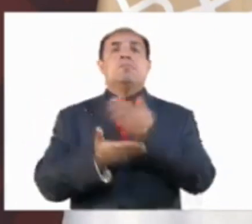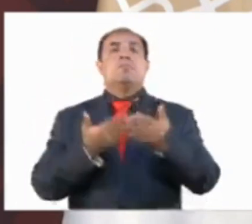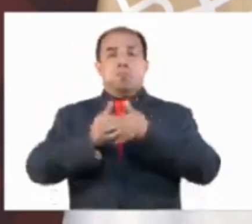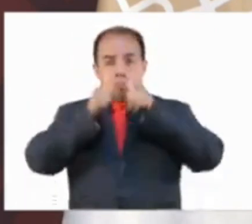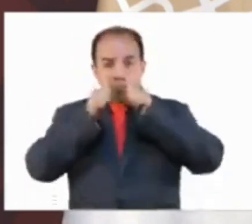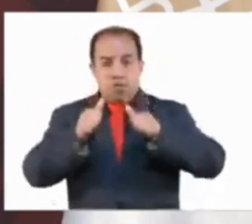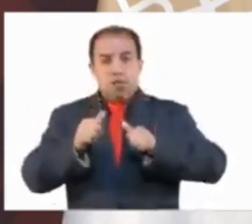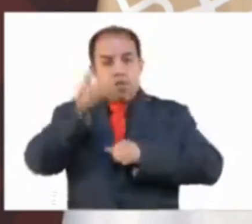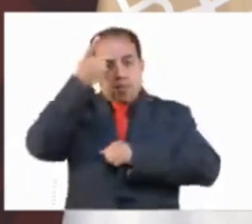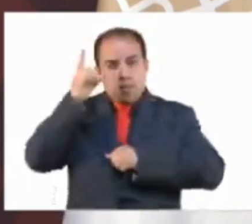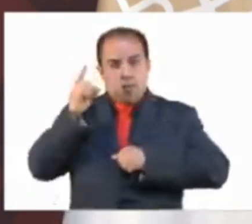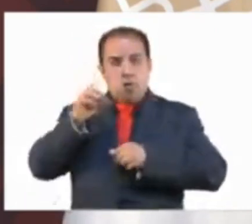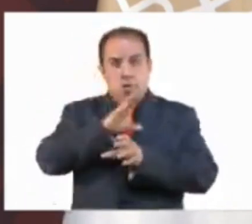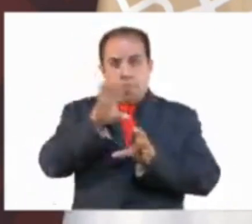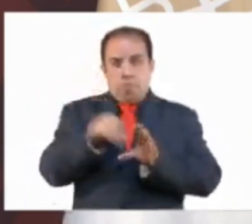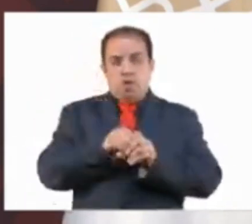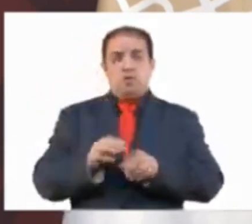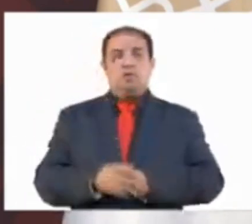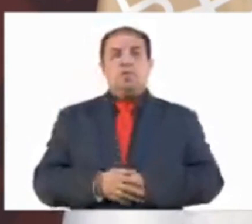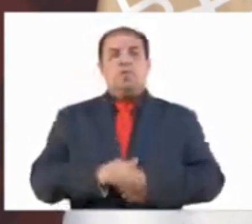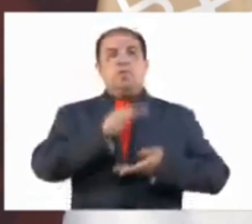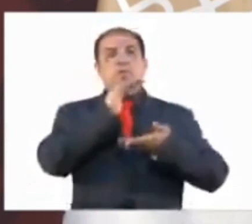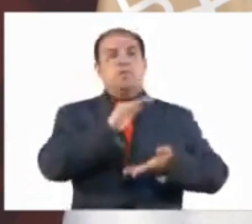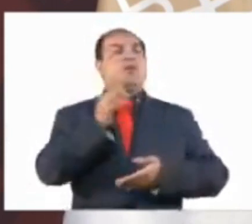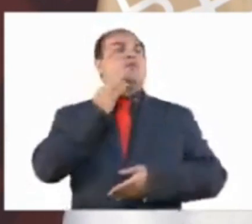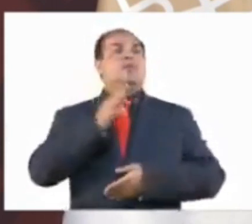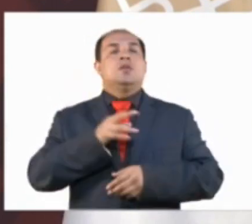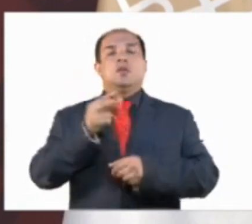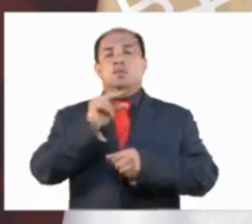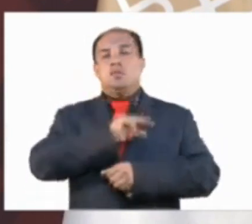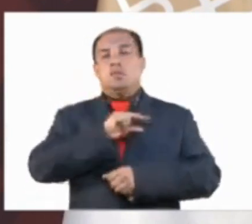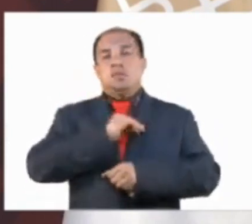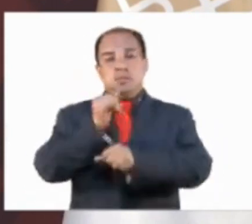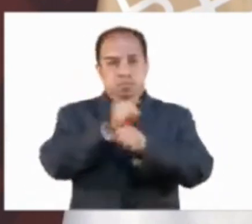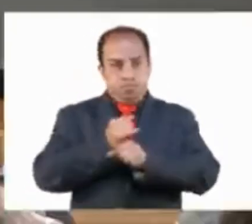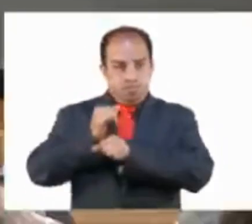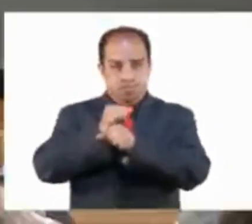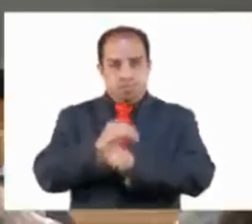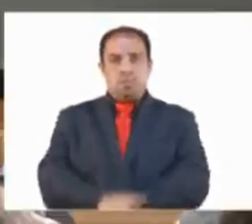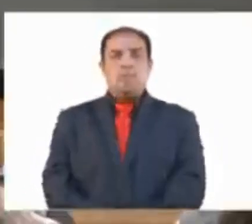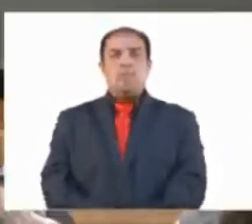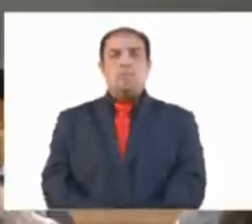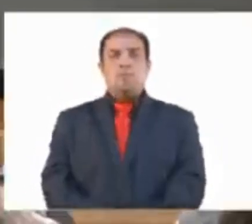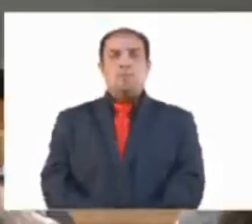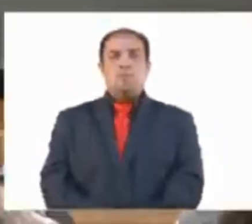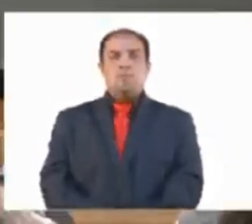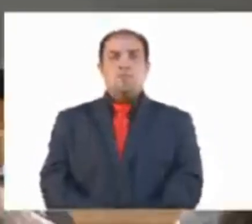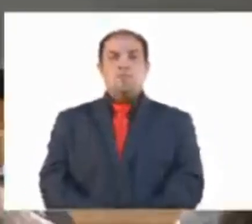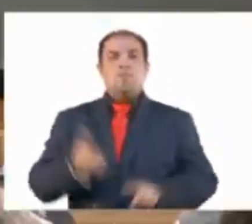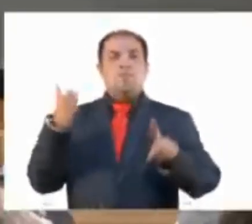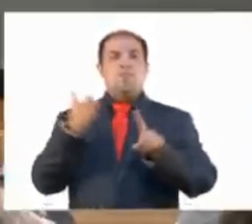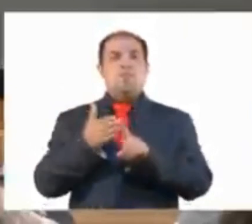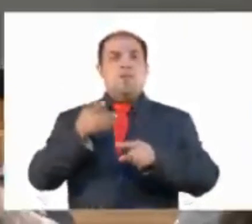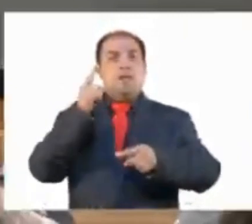servicios de diagnóstico integral de capacidades de la fiscalía especial de investigación en delito